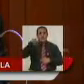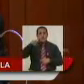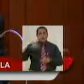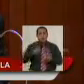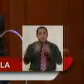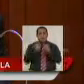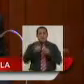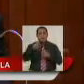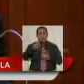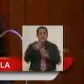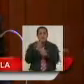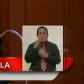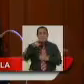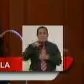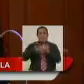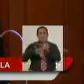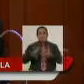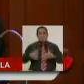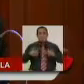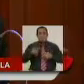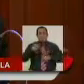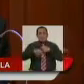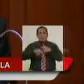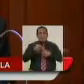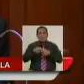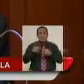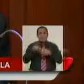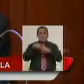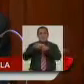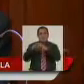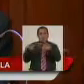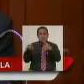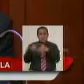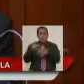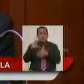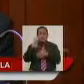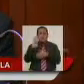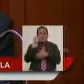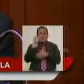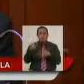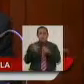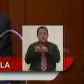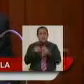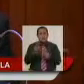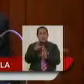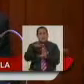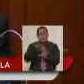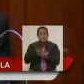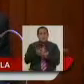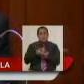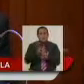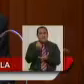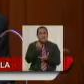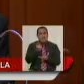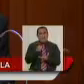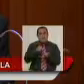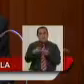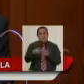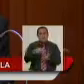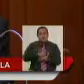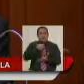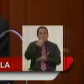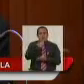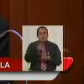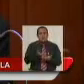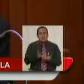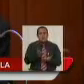puedan invertir y creamos el fondo MIPYME en COFIDE, estableciendo mecanismos para reducir el costo del financiamiento